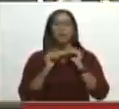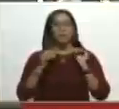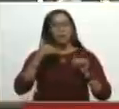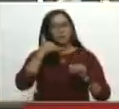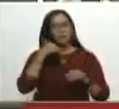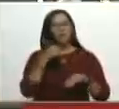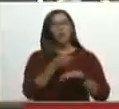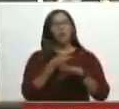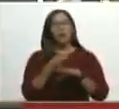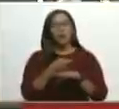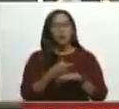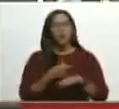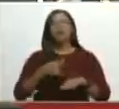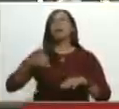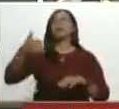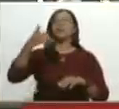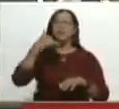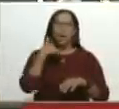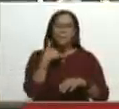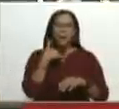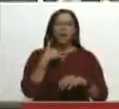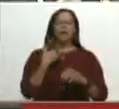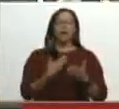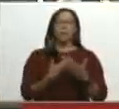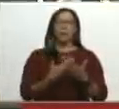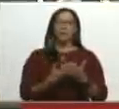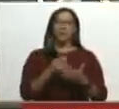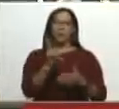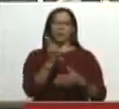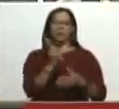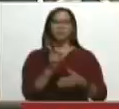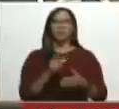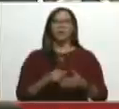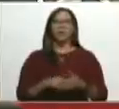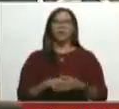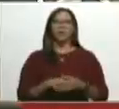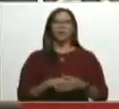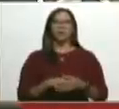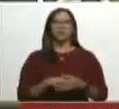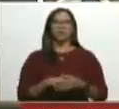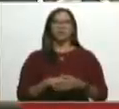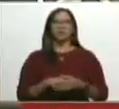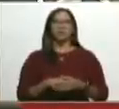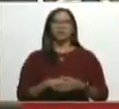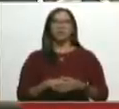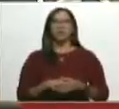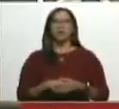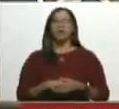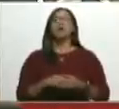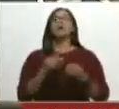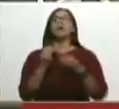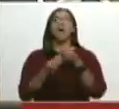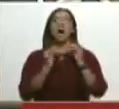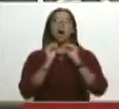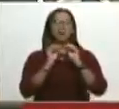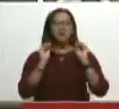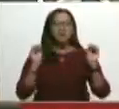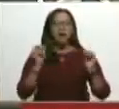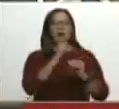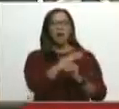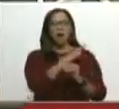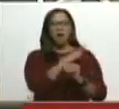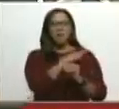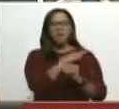gobernador, he llamado al Partido Socialista Unido de Venezuela. Y hago un llamado ahora a las